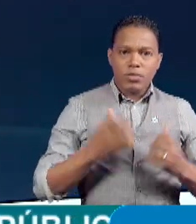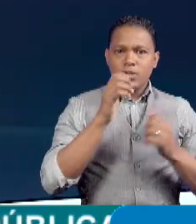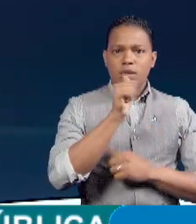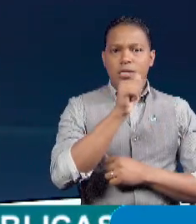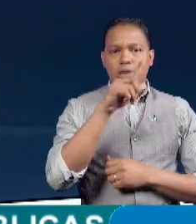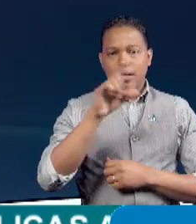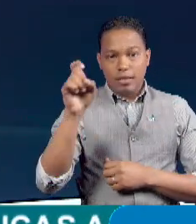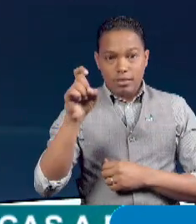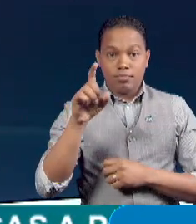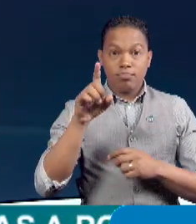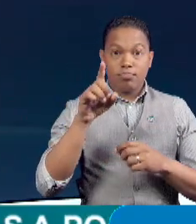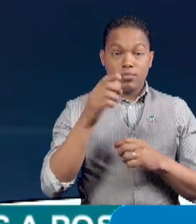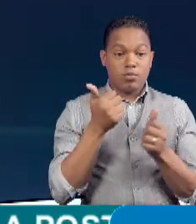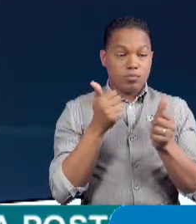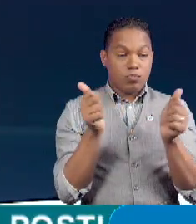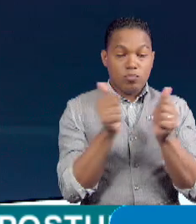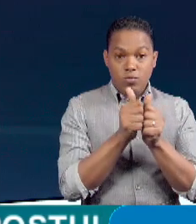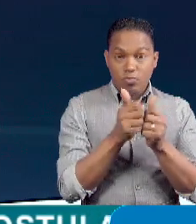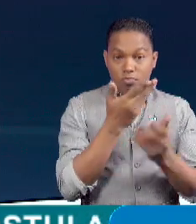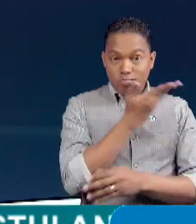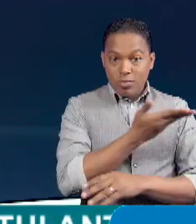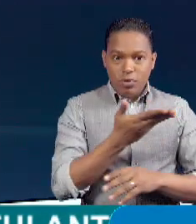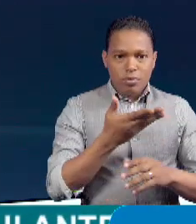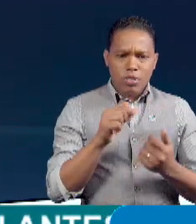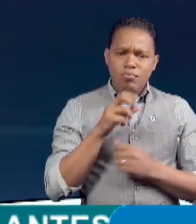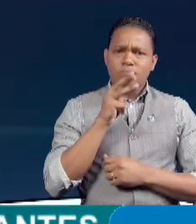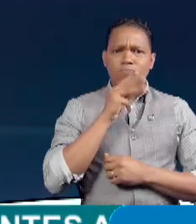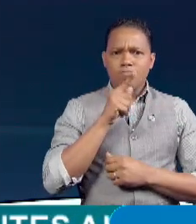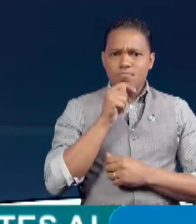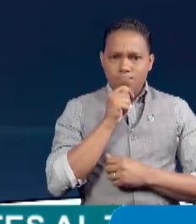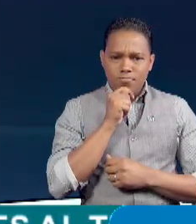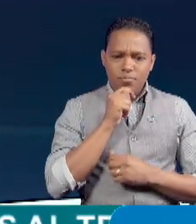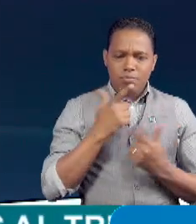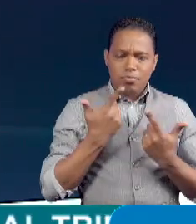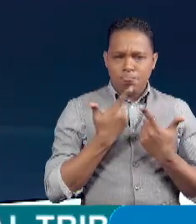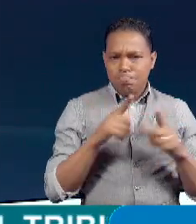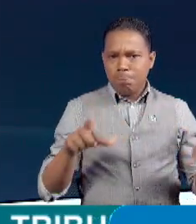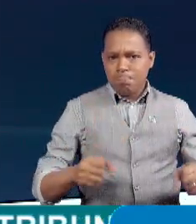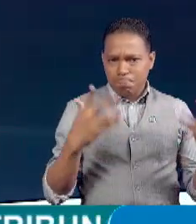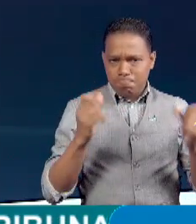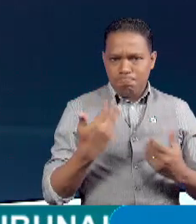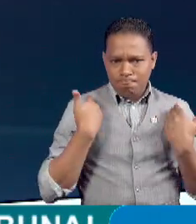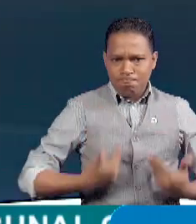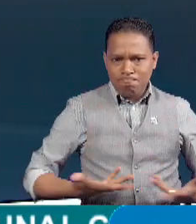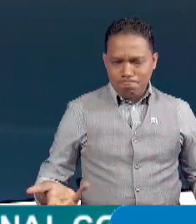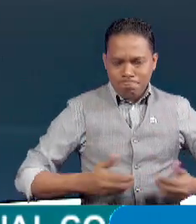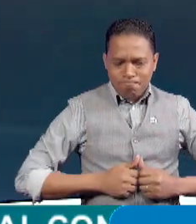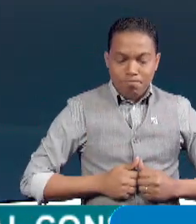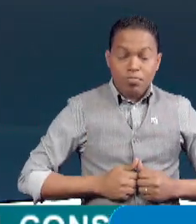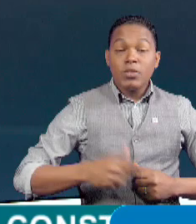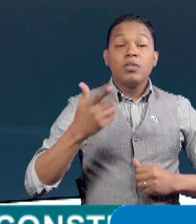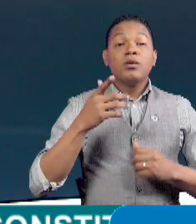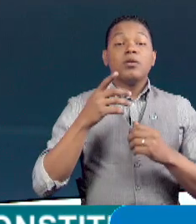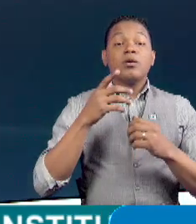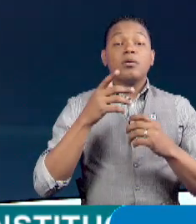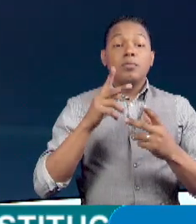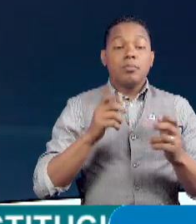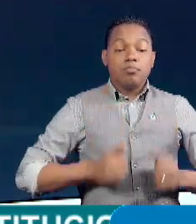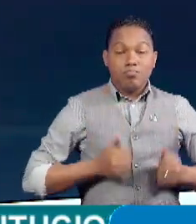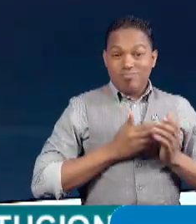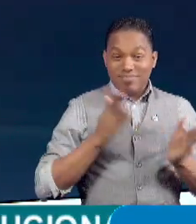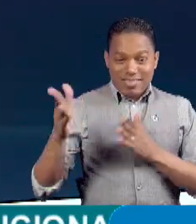Santiago, junto a mí, como cada instante, Matthew Terrero, con la interpretación del lenguaje de señas. Parientes y vecinos de